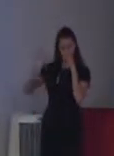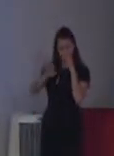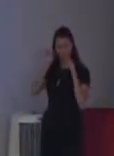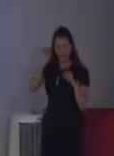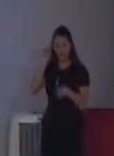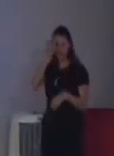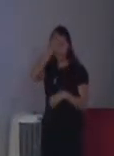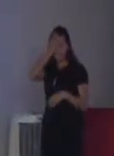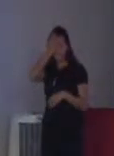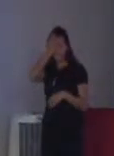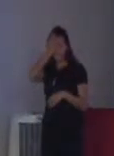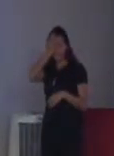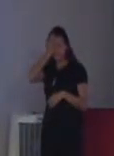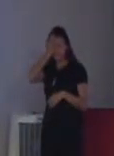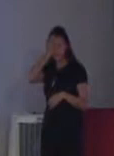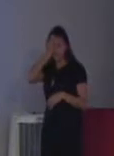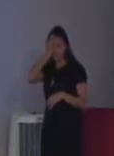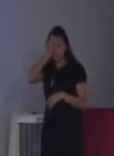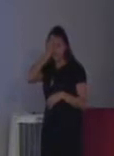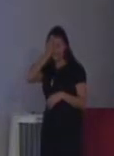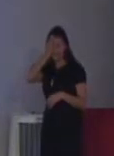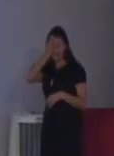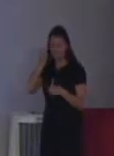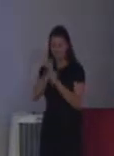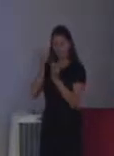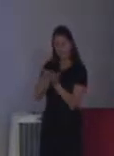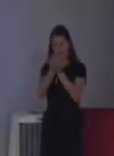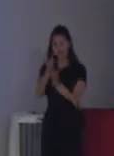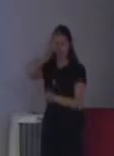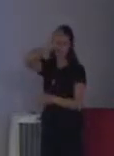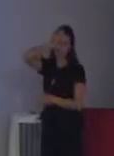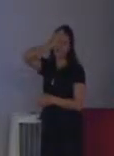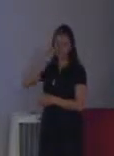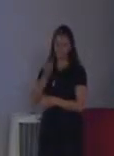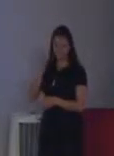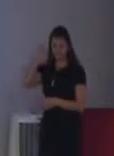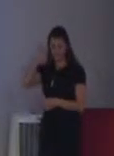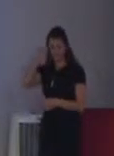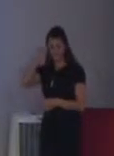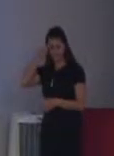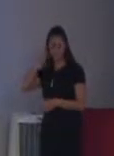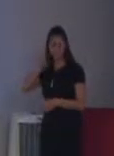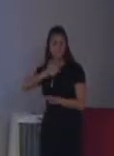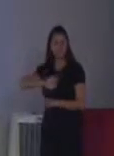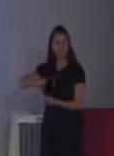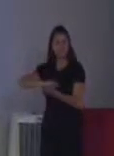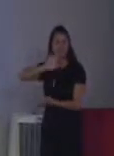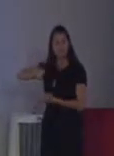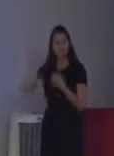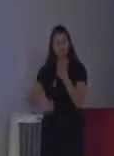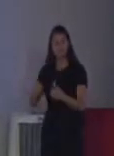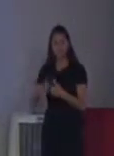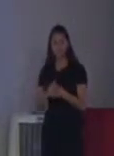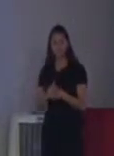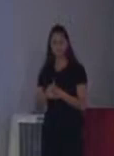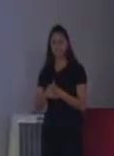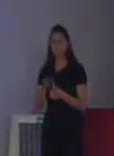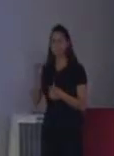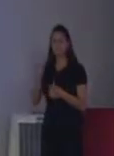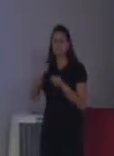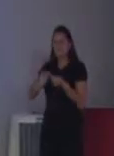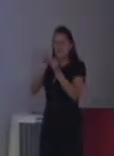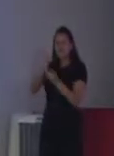a los piratas? ¿O no recuerdan los piratas? ¿Qué tenían los grupos? ¿Por qué se caracterizaban los piratas? ¿Por qué?